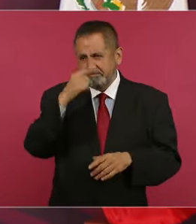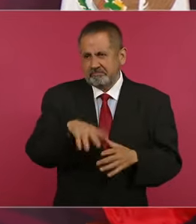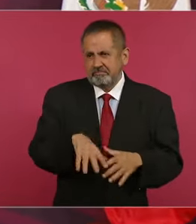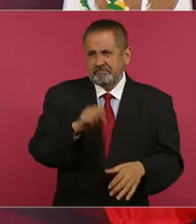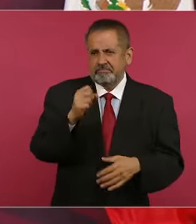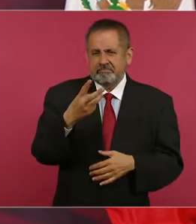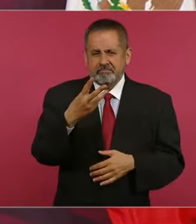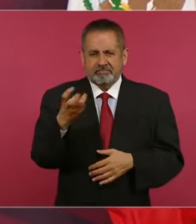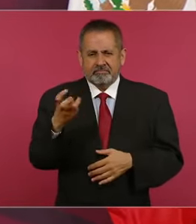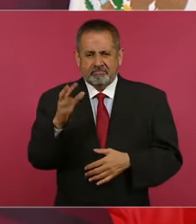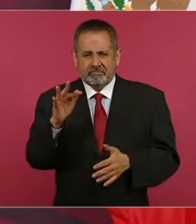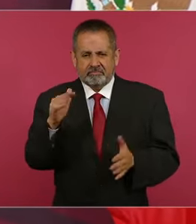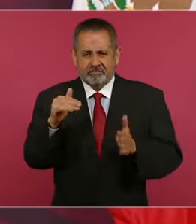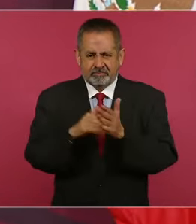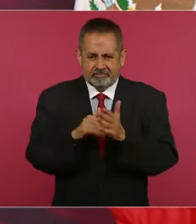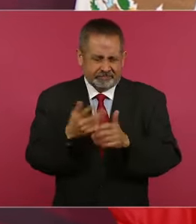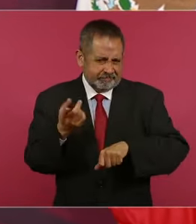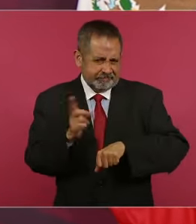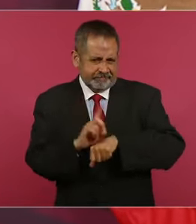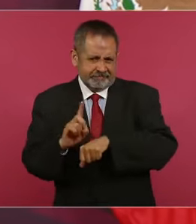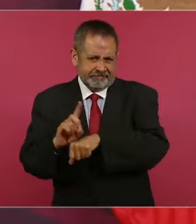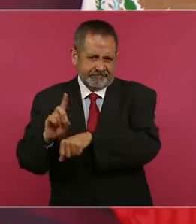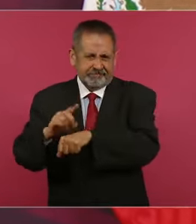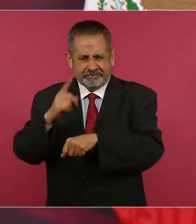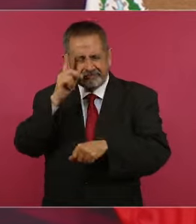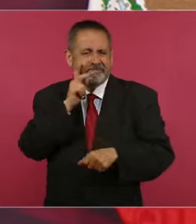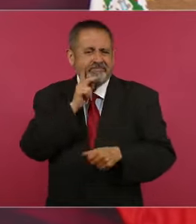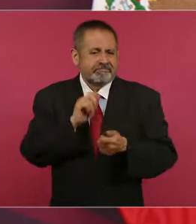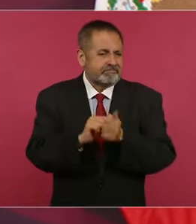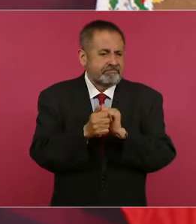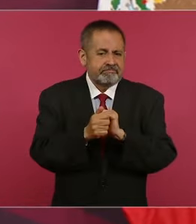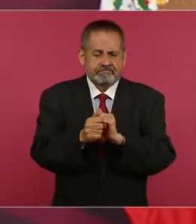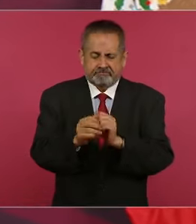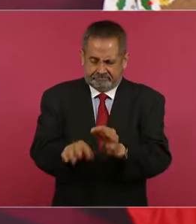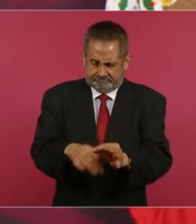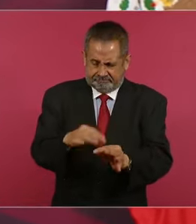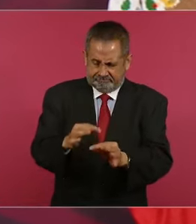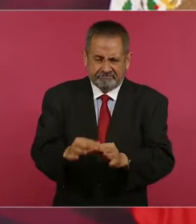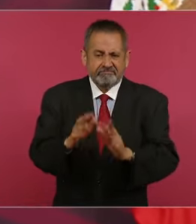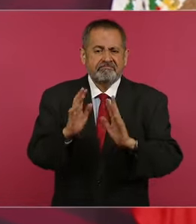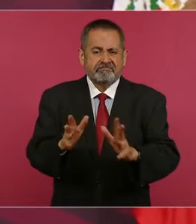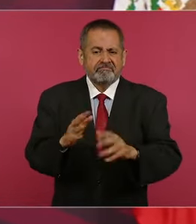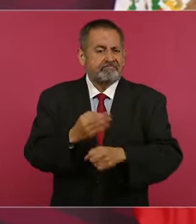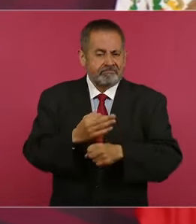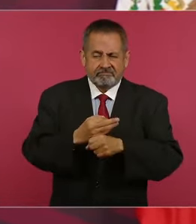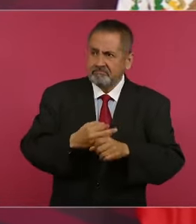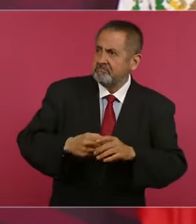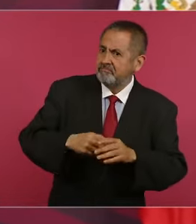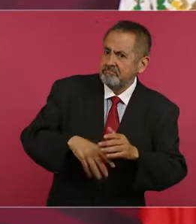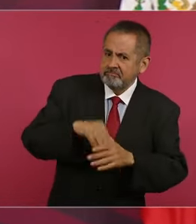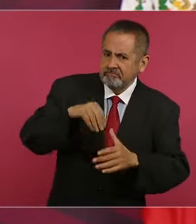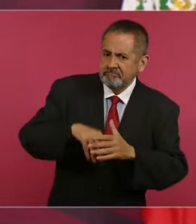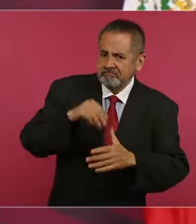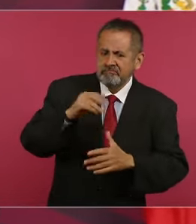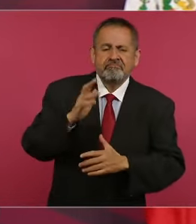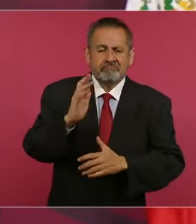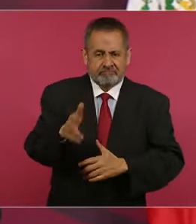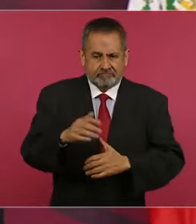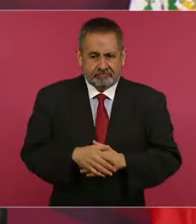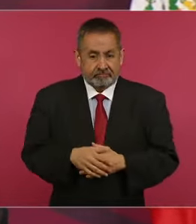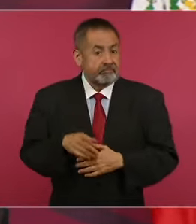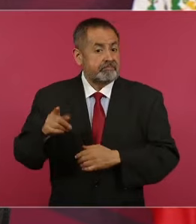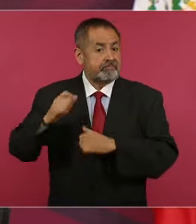340 mil barriles diarios de petróleo, y ya está produciendo. Y ella se